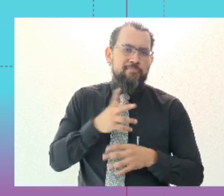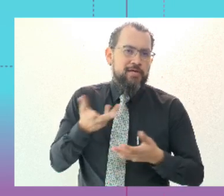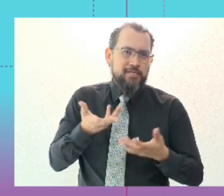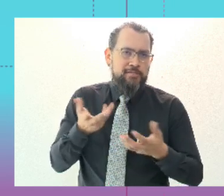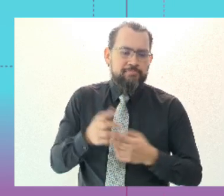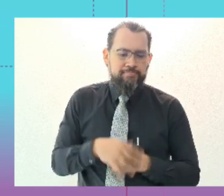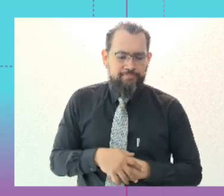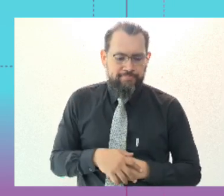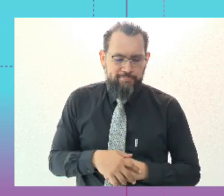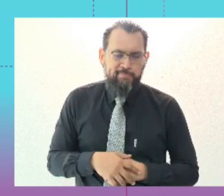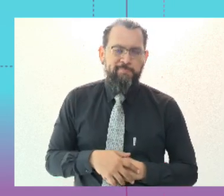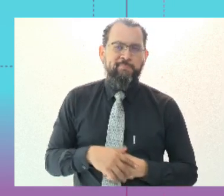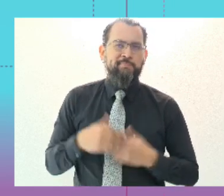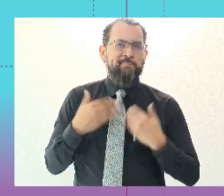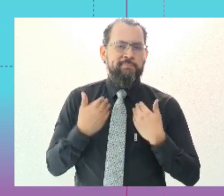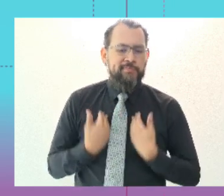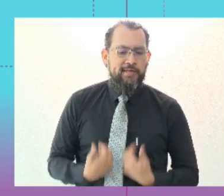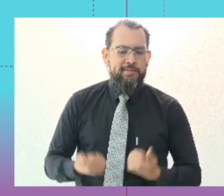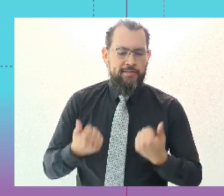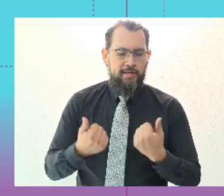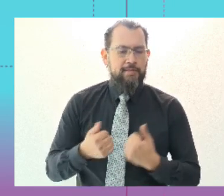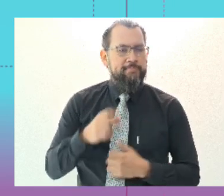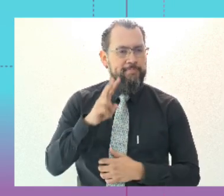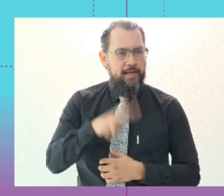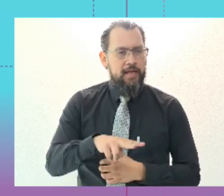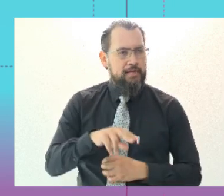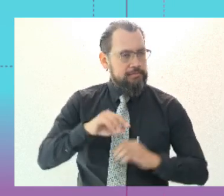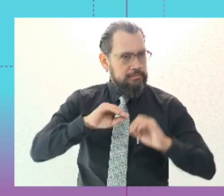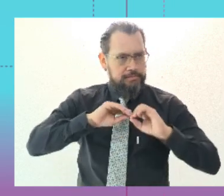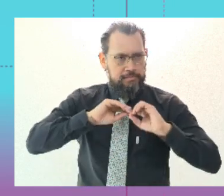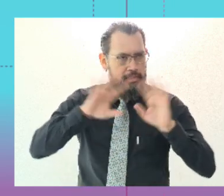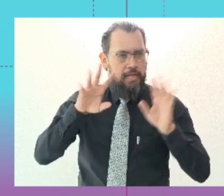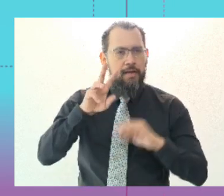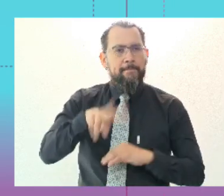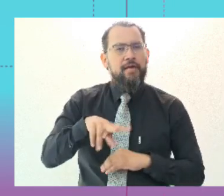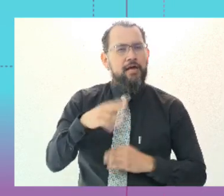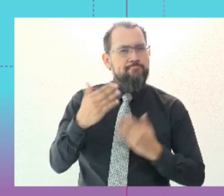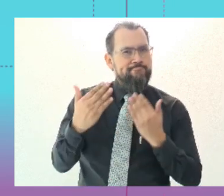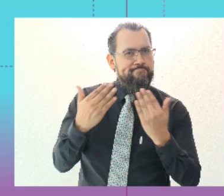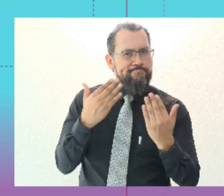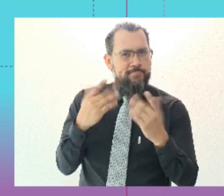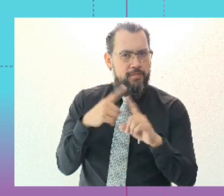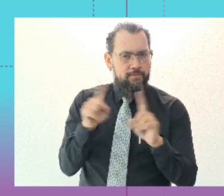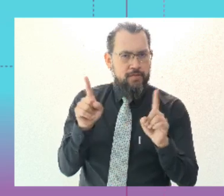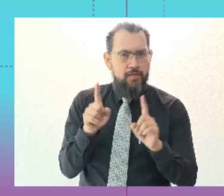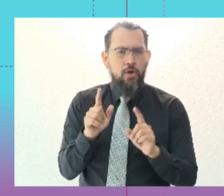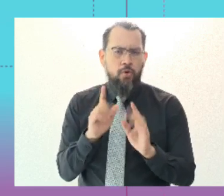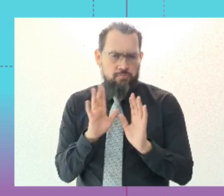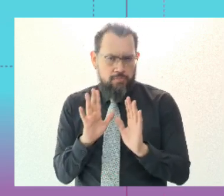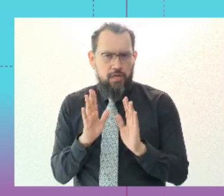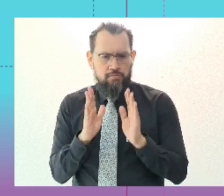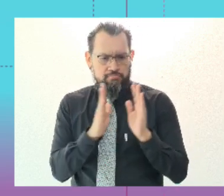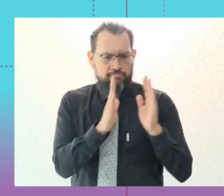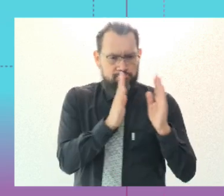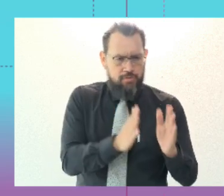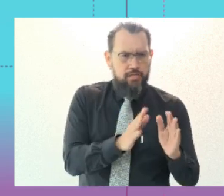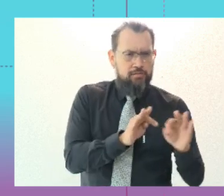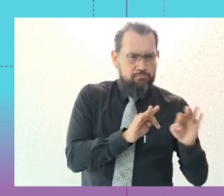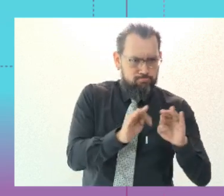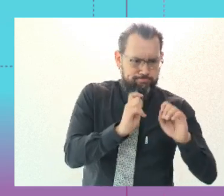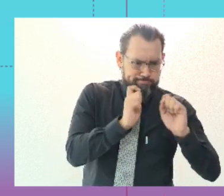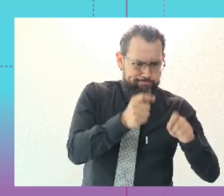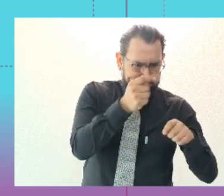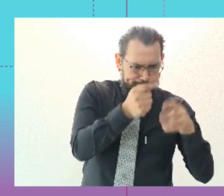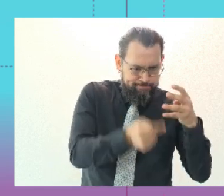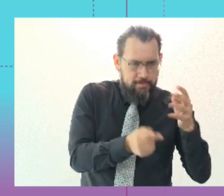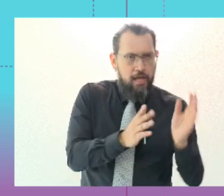Entonces, por eso hay que entender claramente esta distinción entre lo que son las atribuciones, facultades y funciones